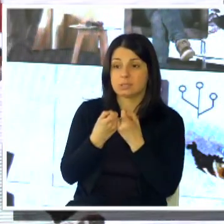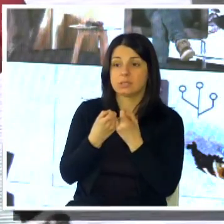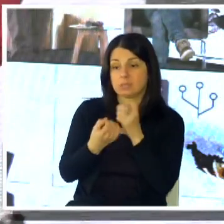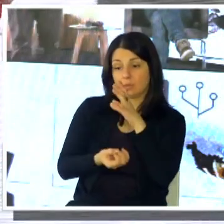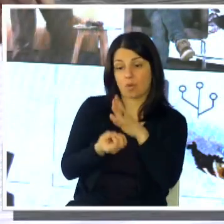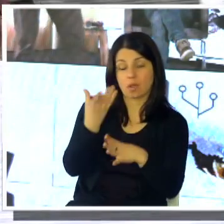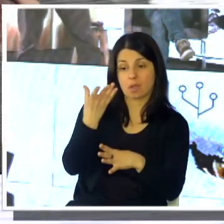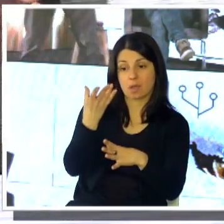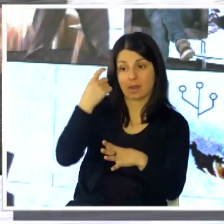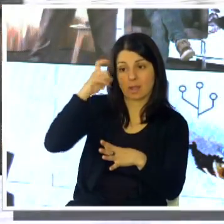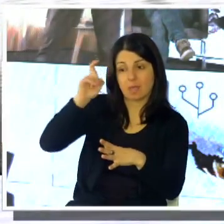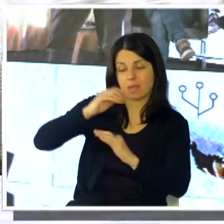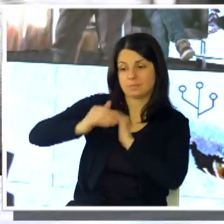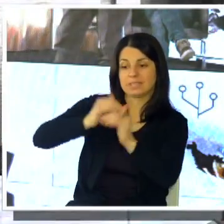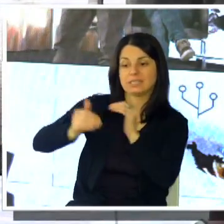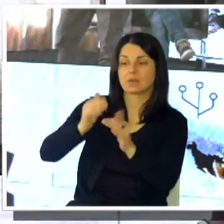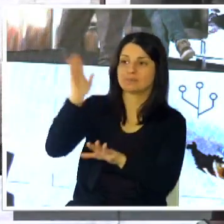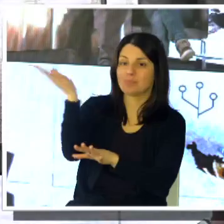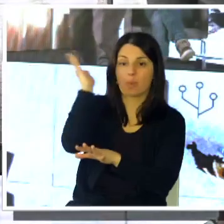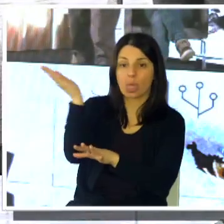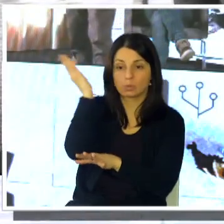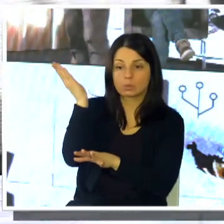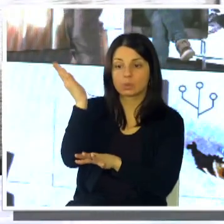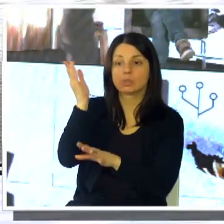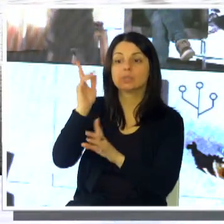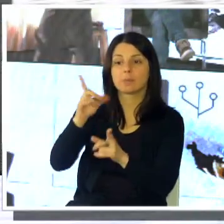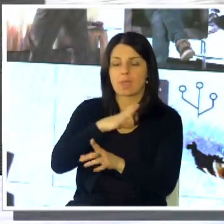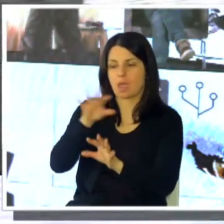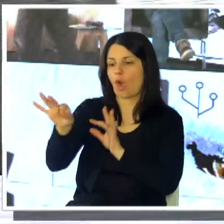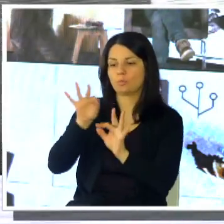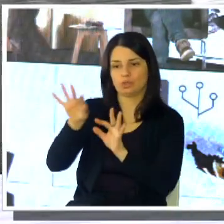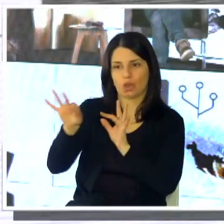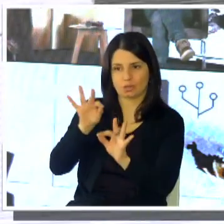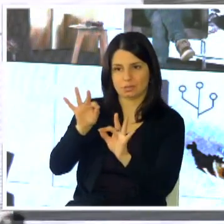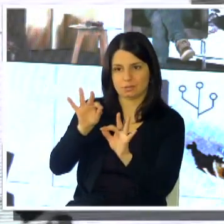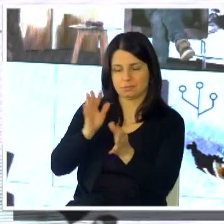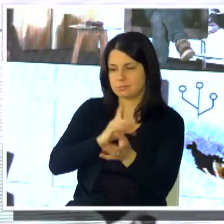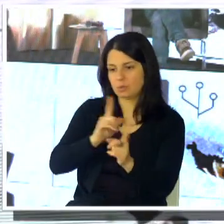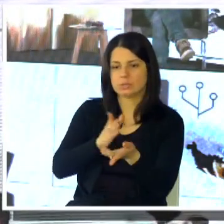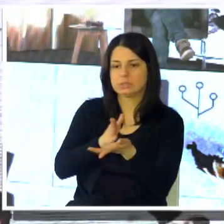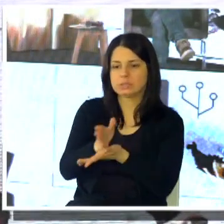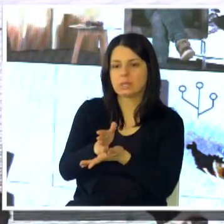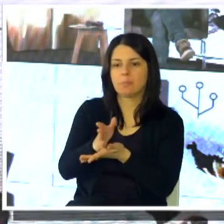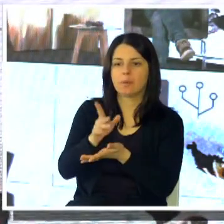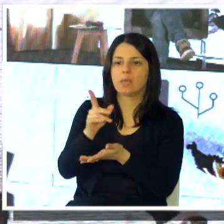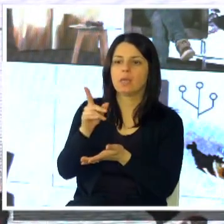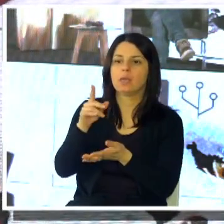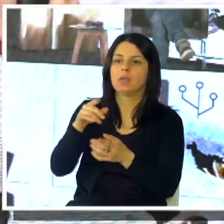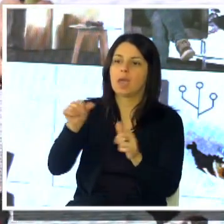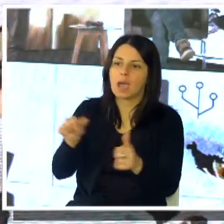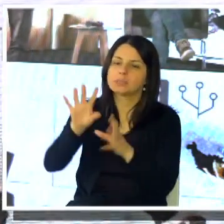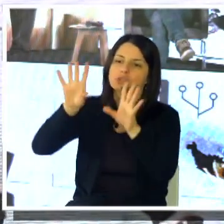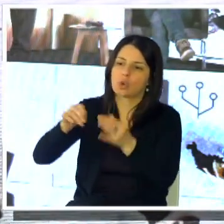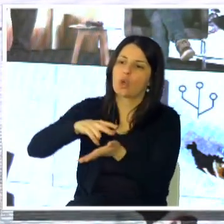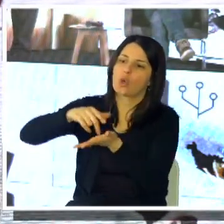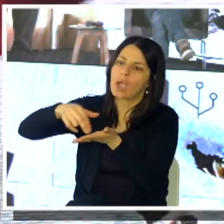crear o desarrollar algún producto, tenemos opciones y no siempre vamos a tener que recorrer el